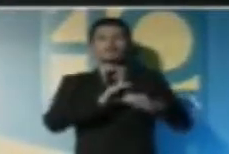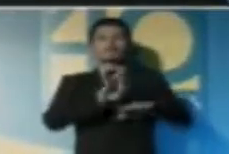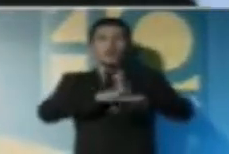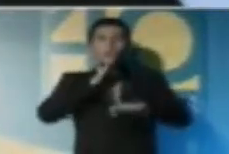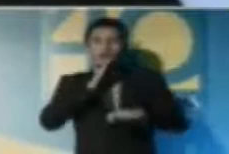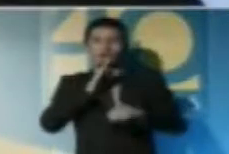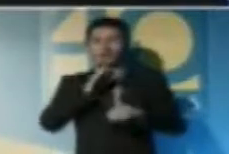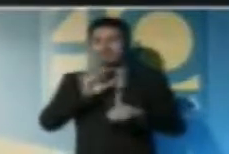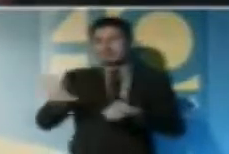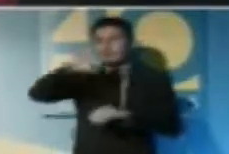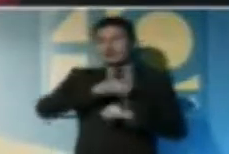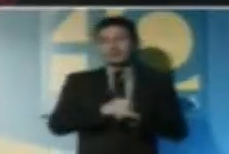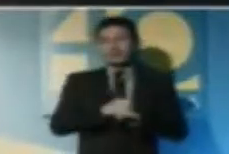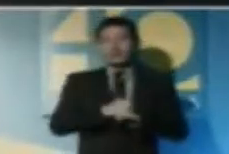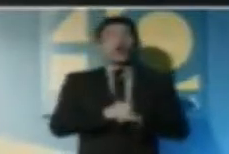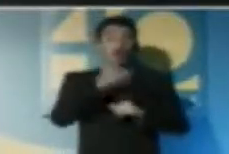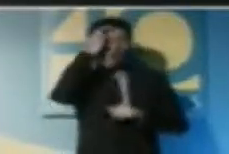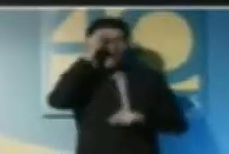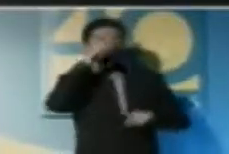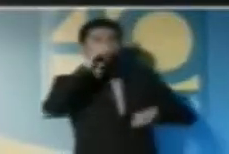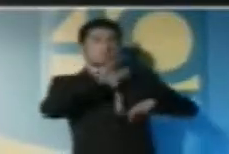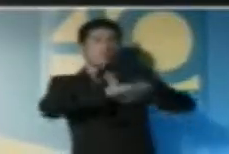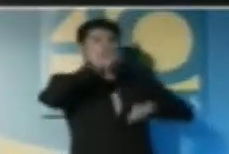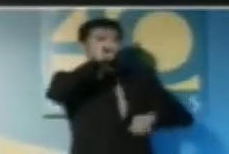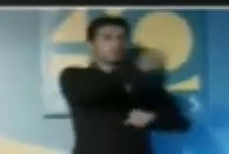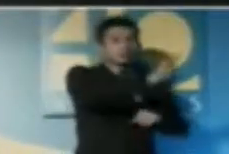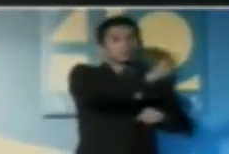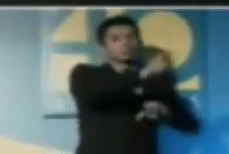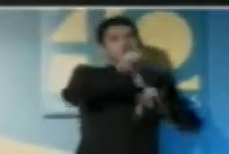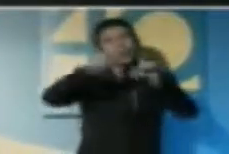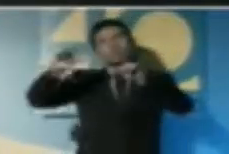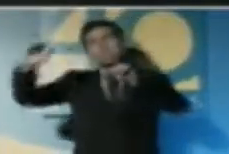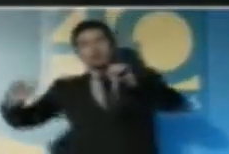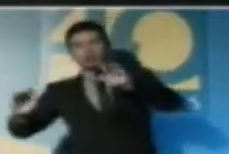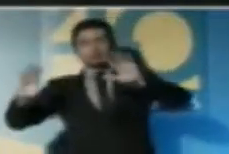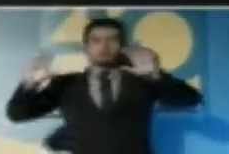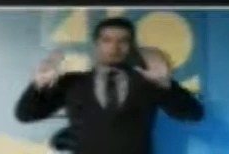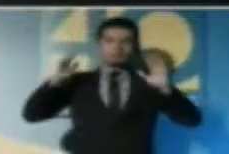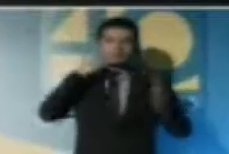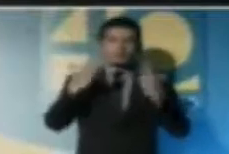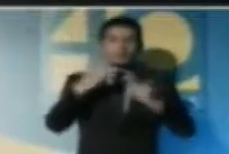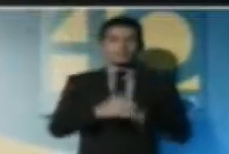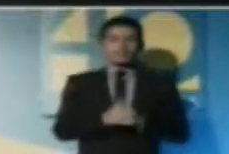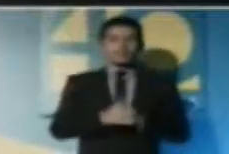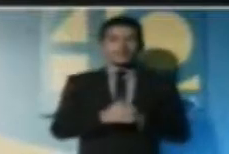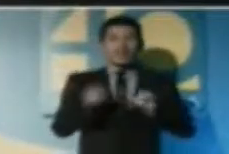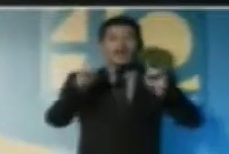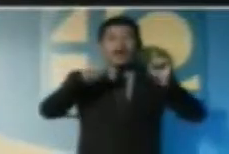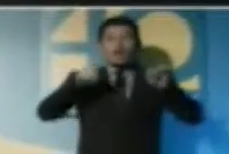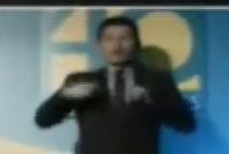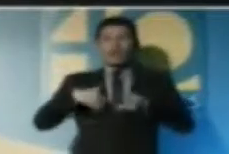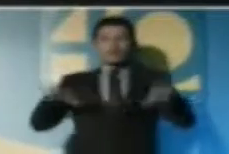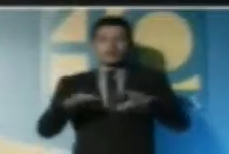todos. A unos más, a otros menos. A unos porque con su acción han